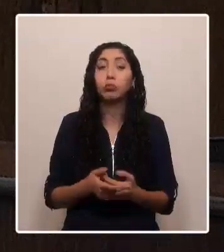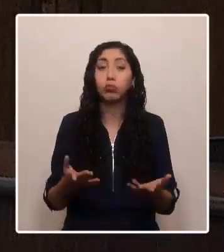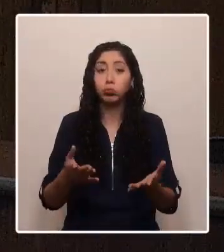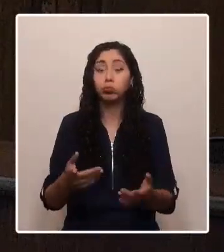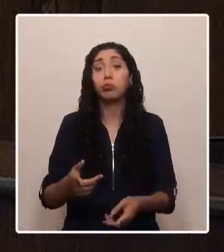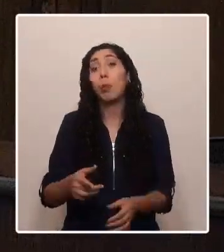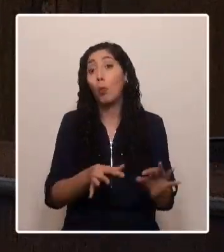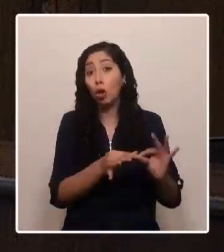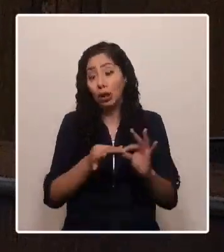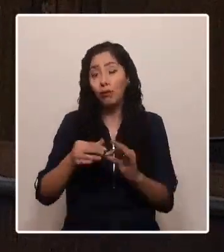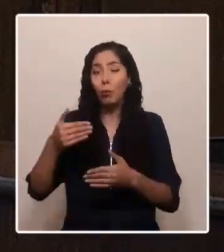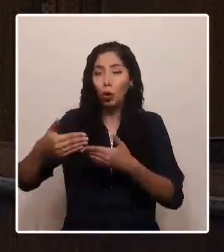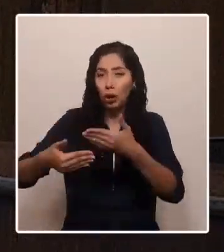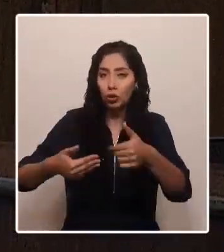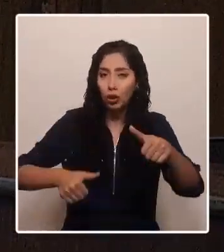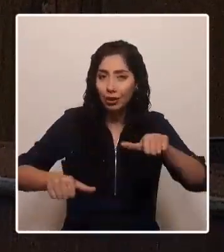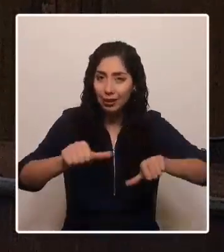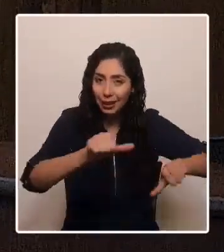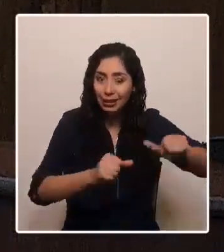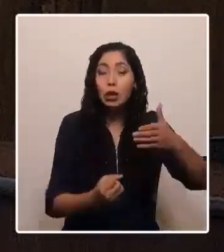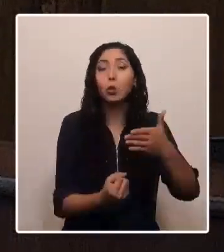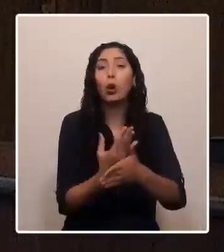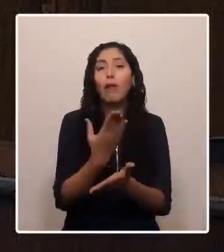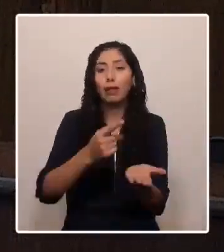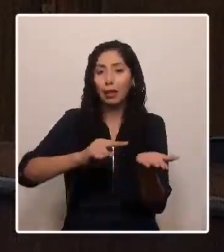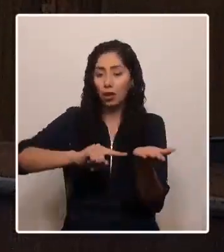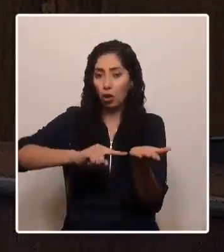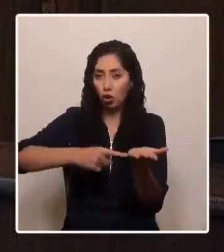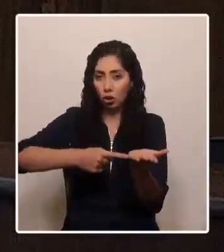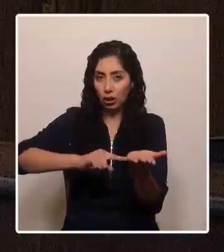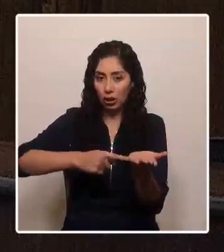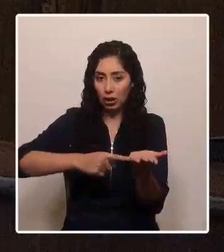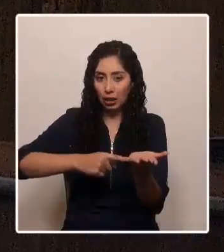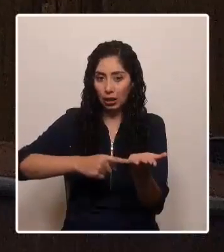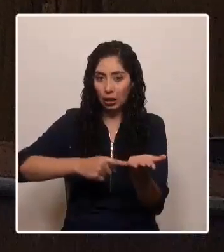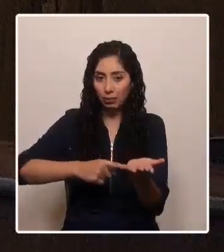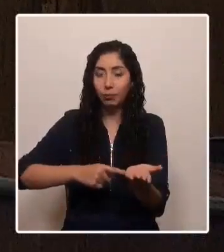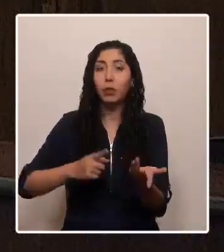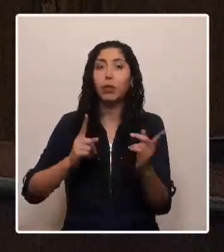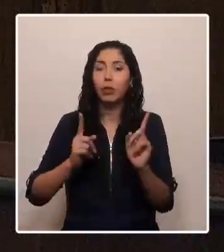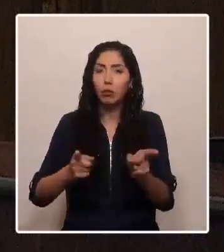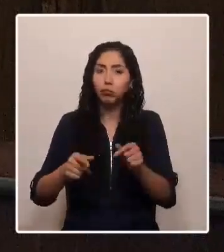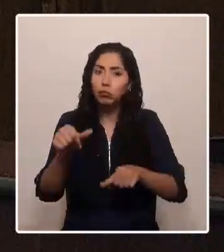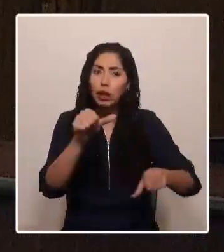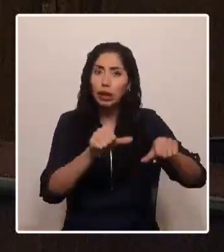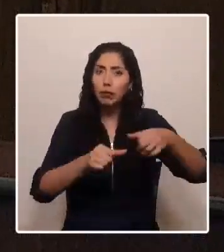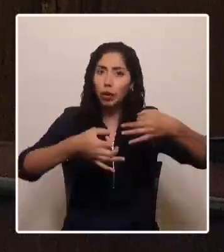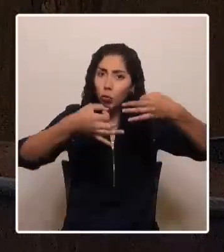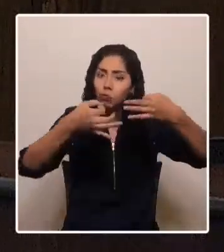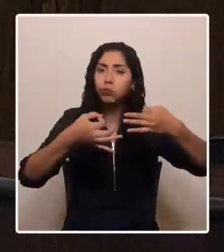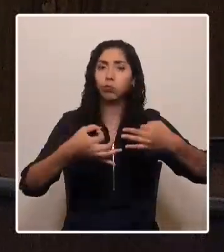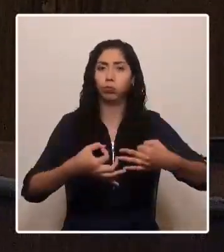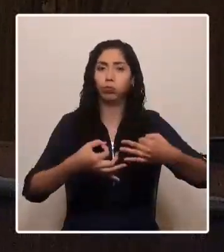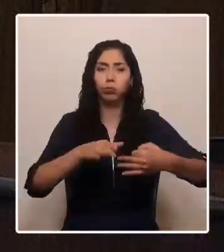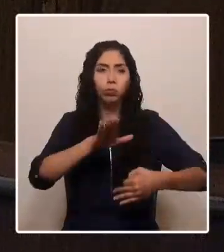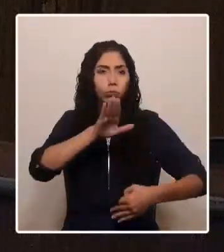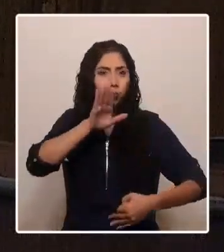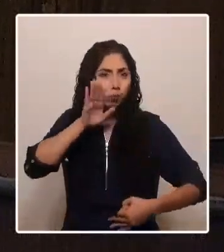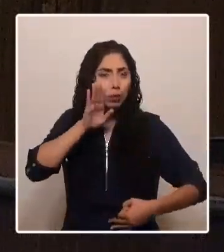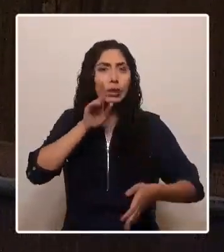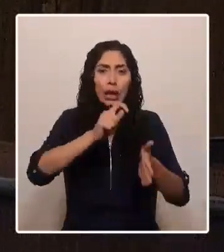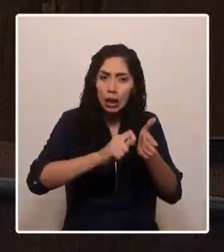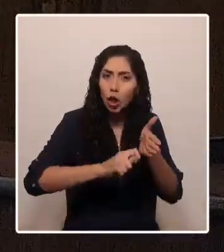ciencias y de las nuevas tecnologías en un marco de integridad científica, en la que se reconoce plenamente la libertad